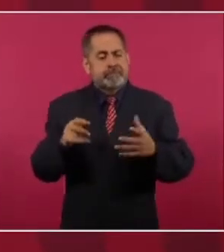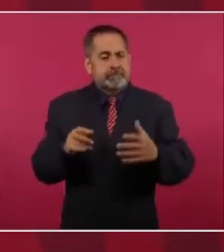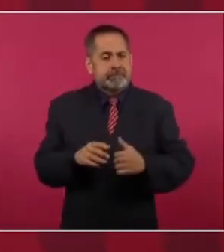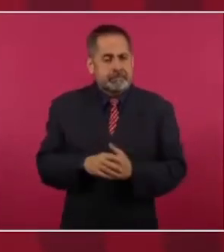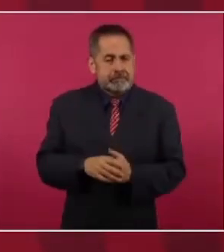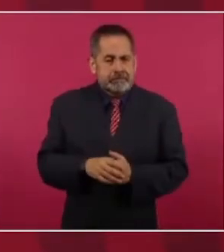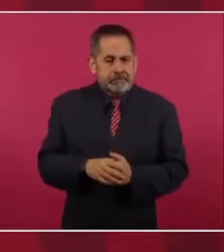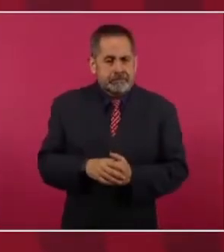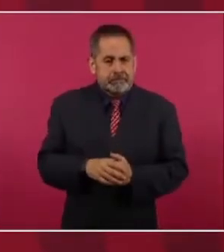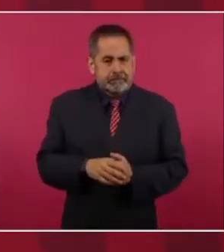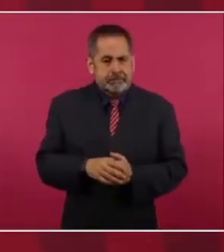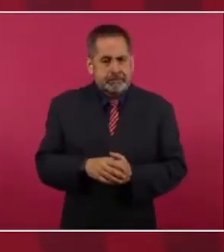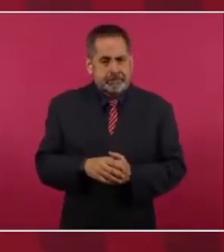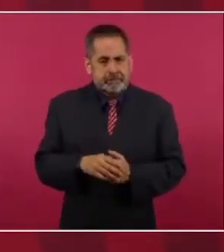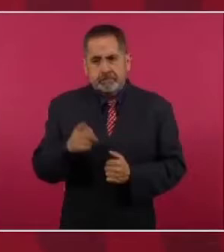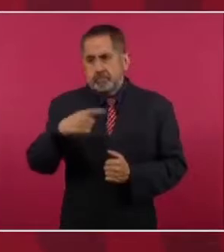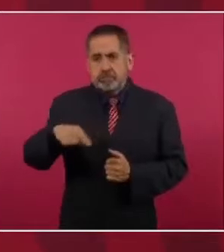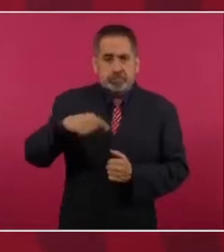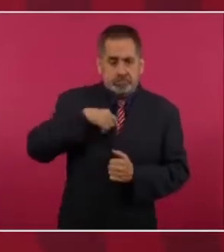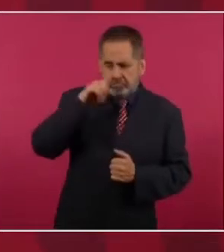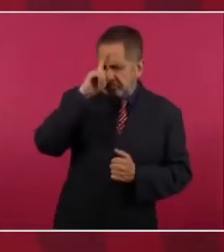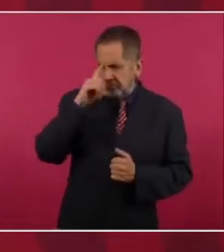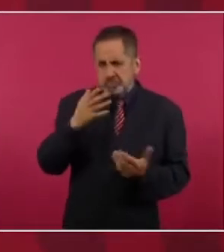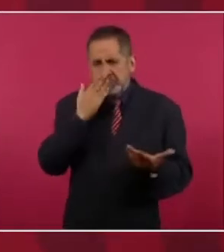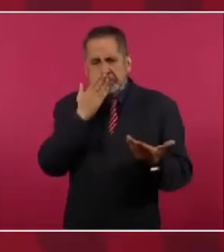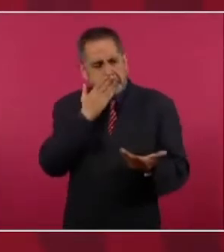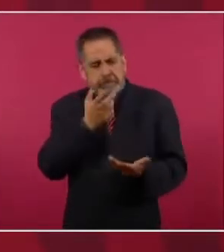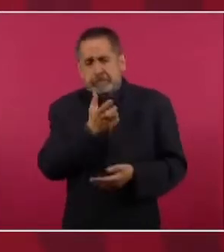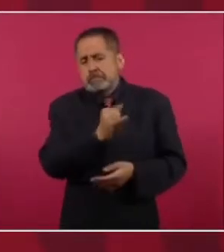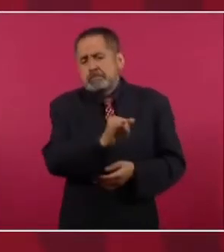de que estábamos muy bien, que así era.